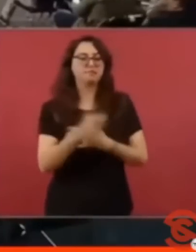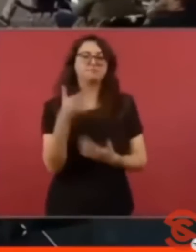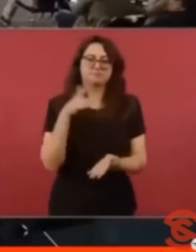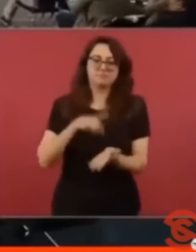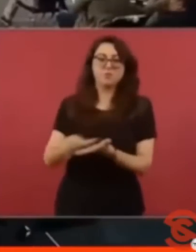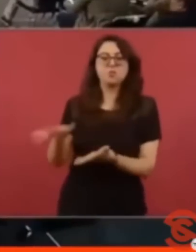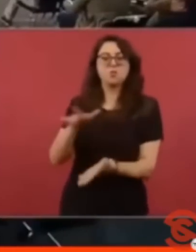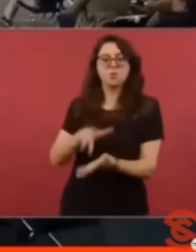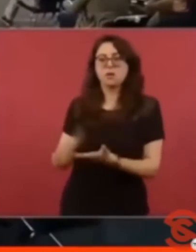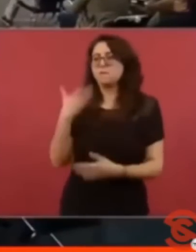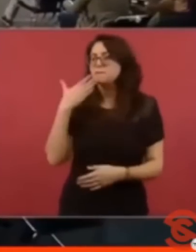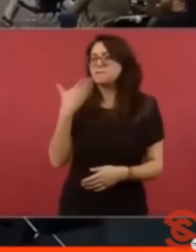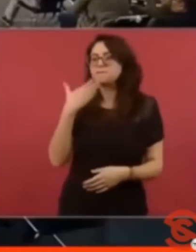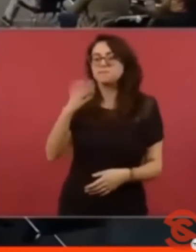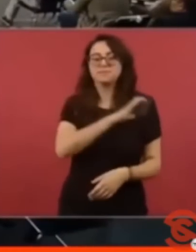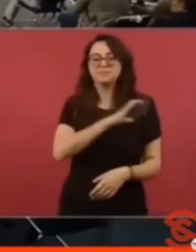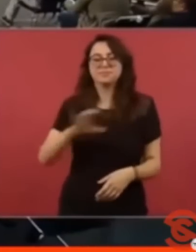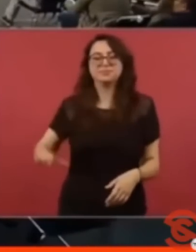Que no la